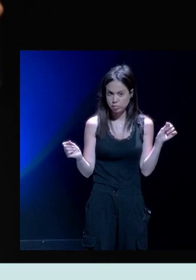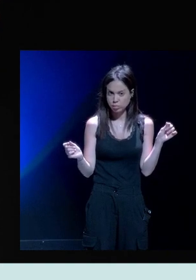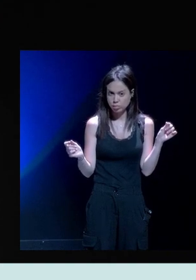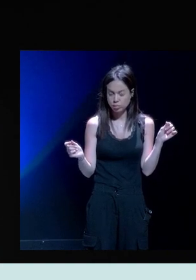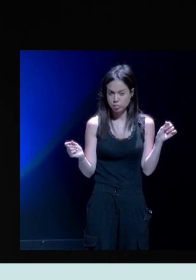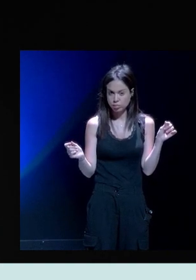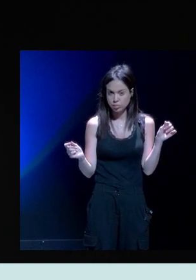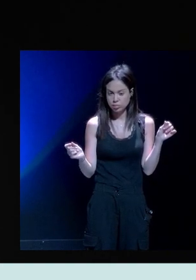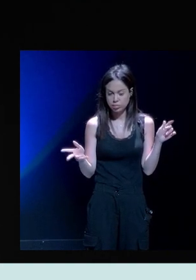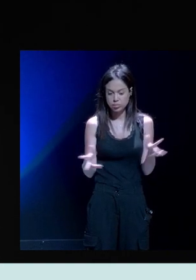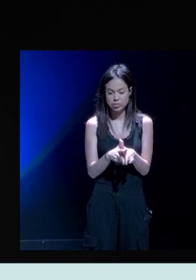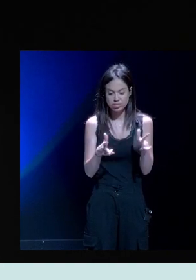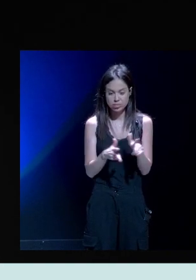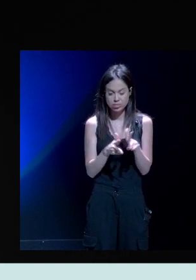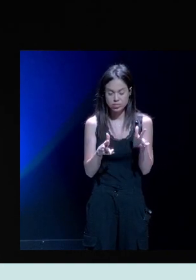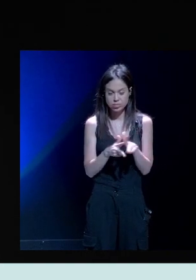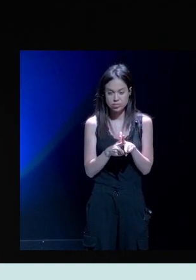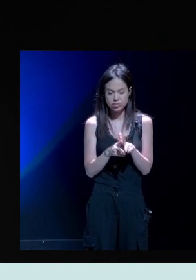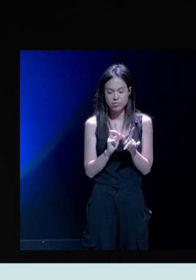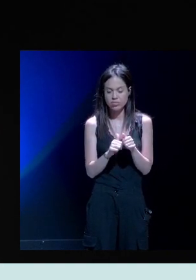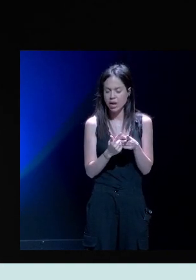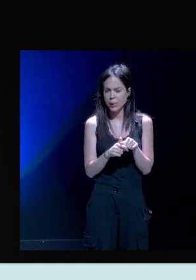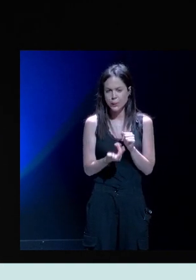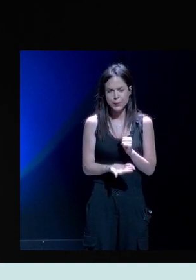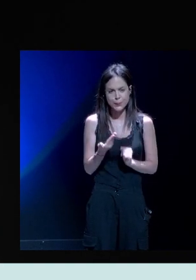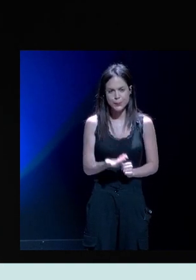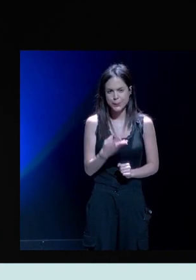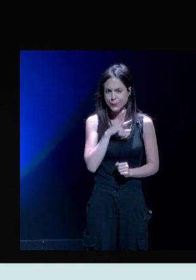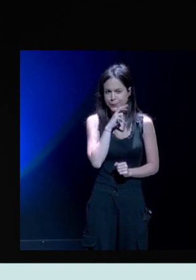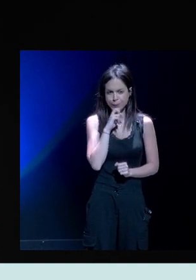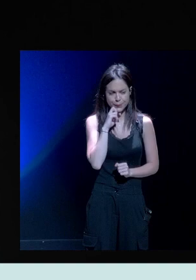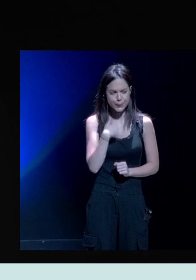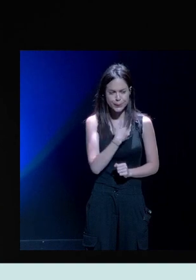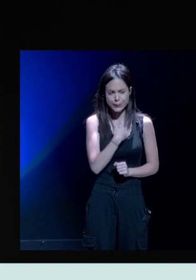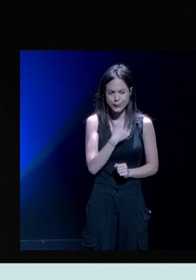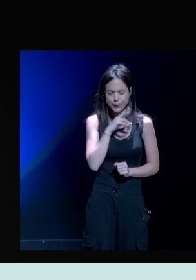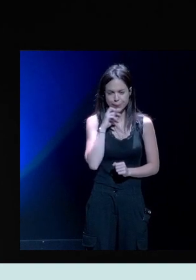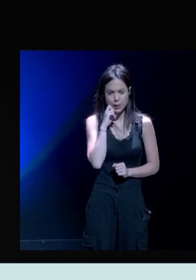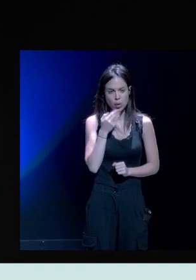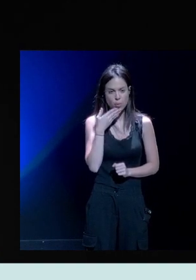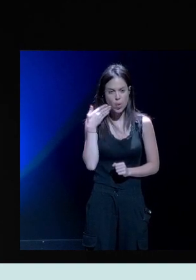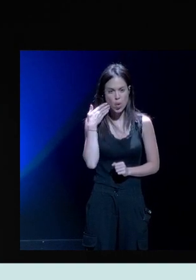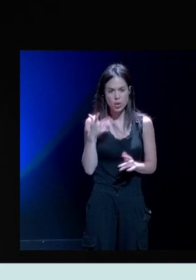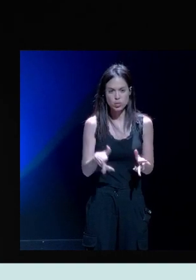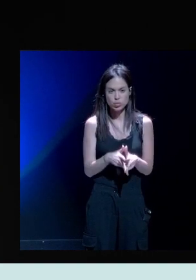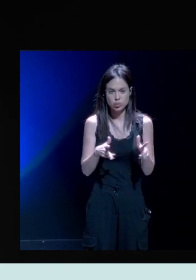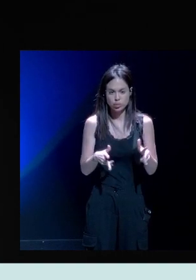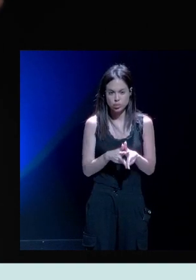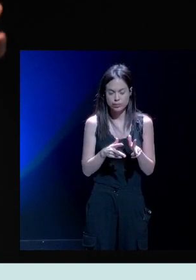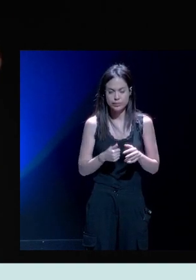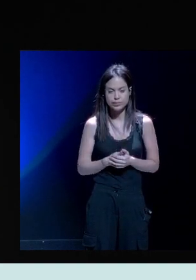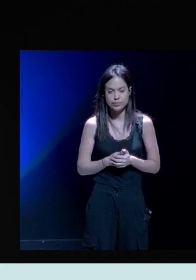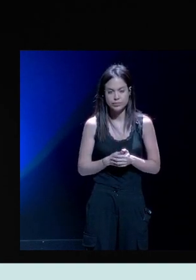En las sociedades, la familia desempeña un papel todavía muy importante. Hay una cuestión de honor social en las